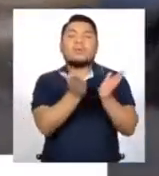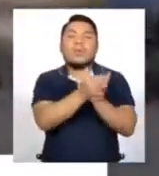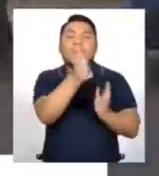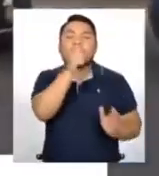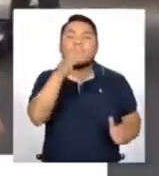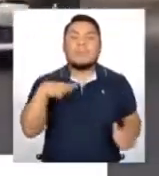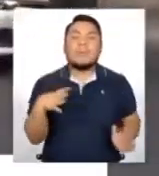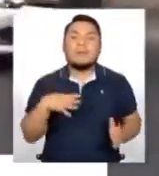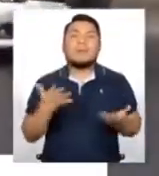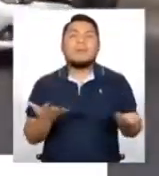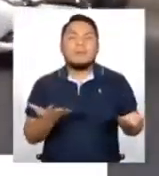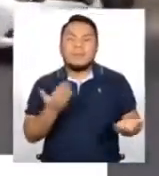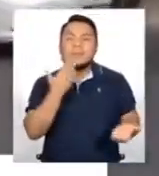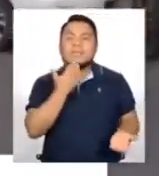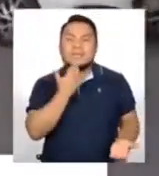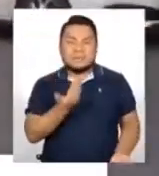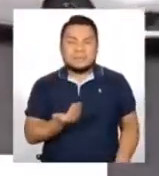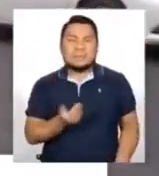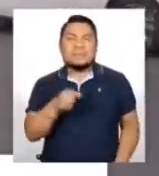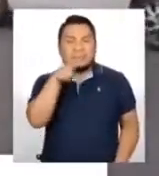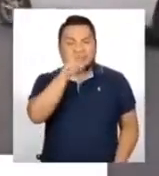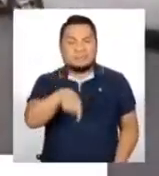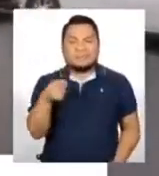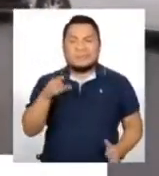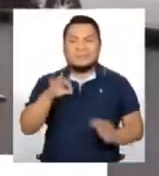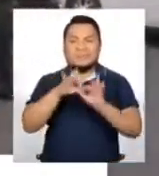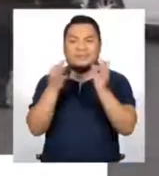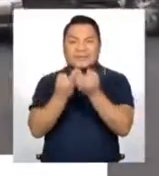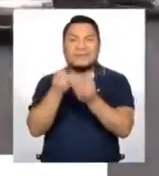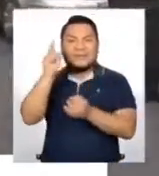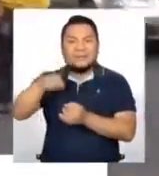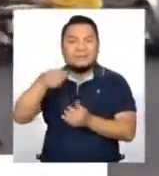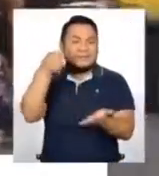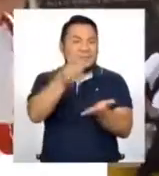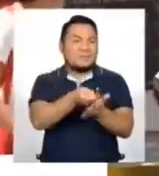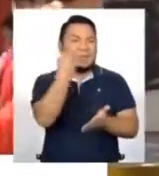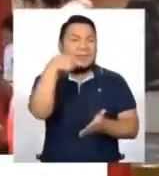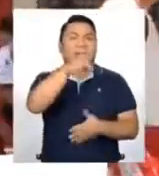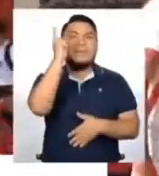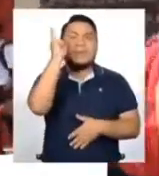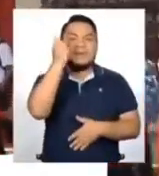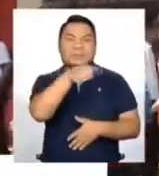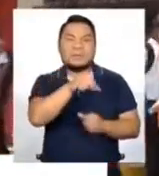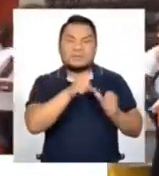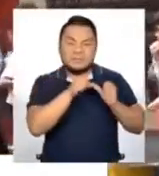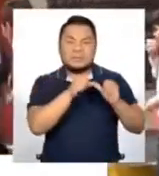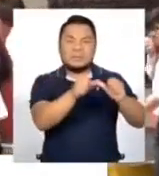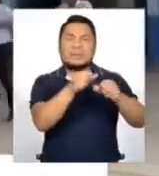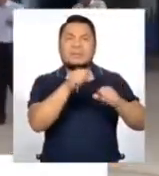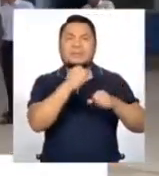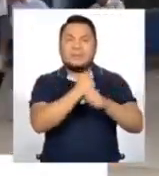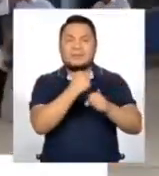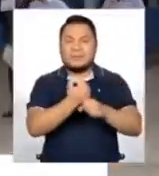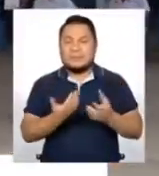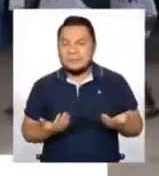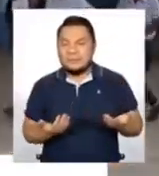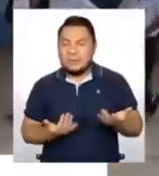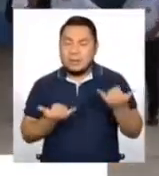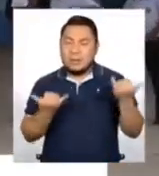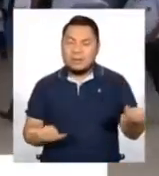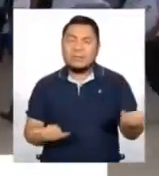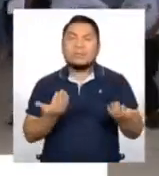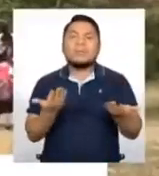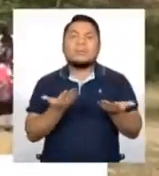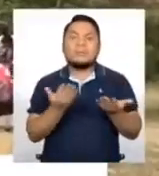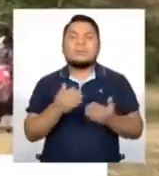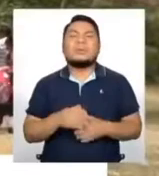que aportan los padres de familia con las pensiones. Y cuando comenta hace poco, ¿no?, que estamos en una economía social de mercado, justamente eso